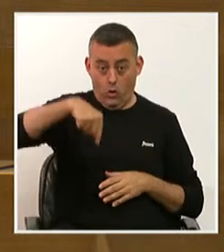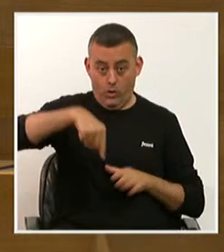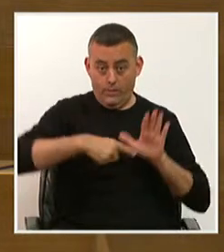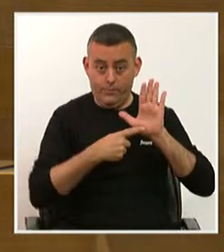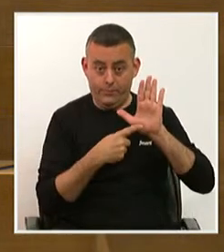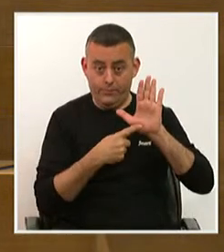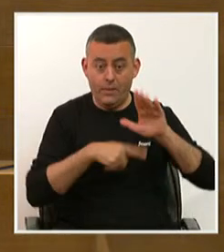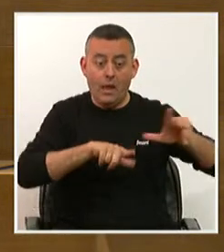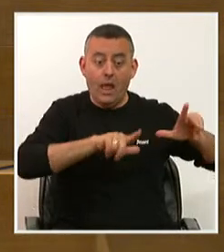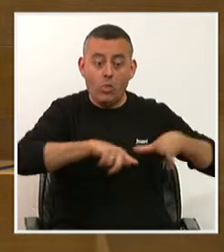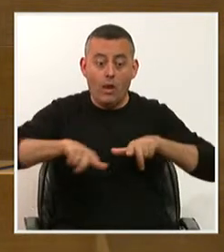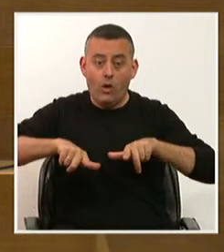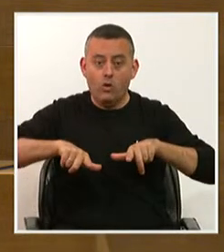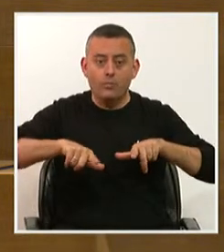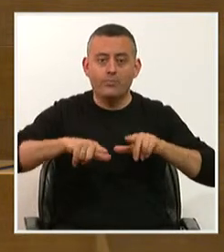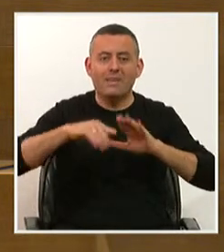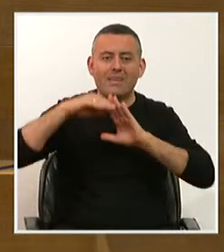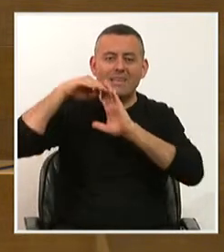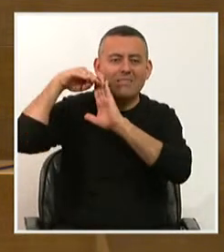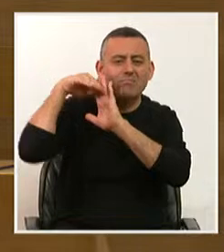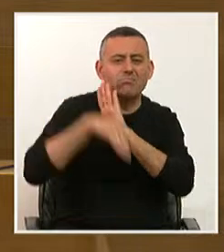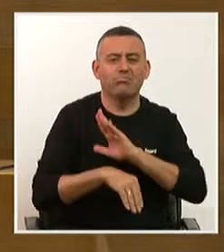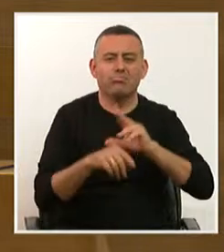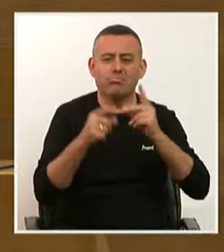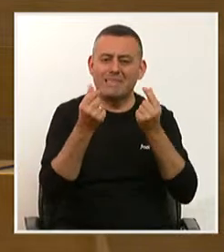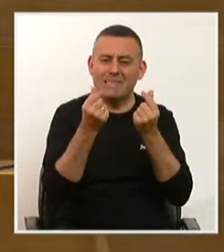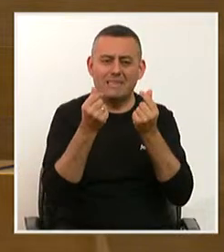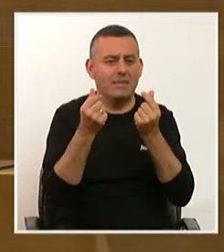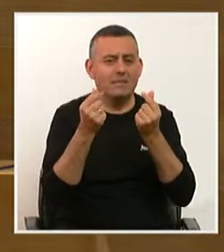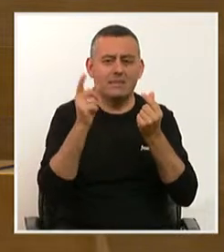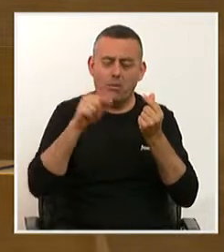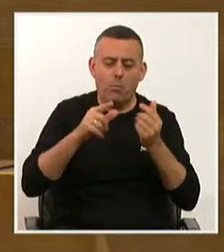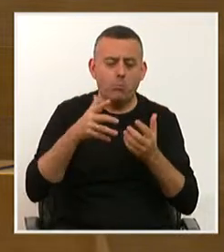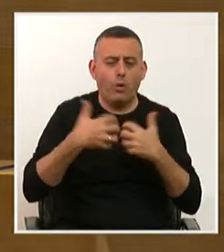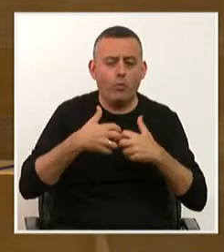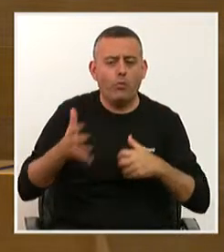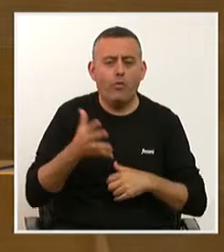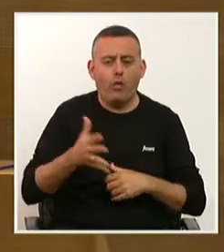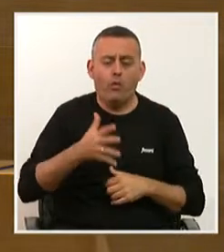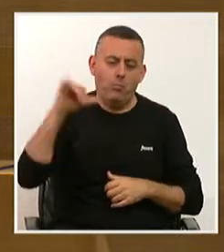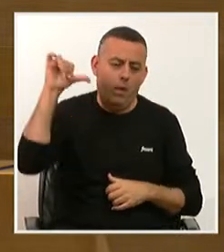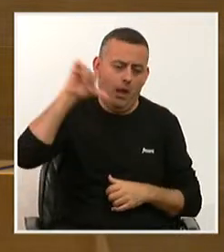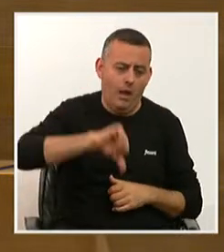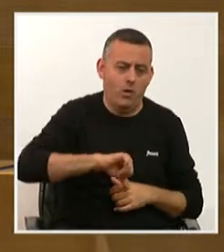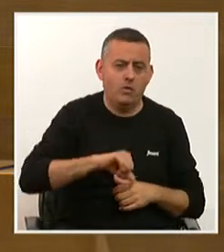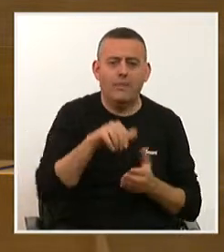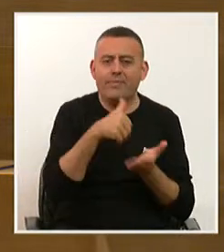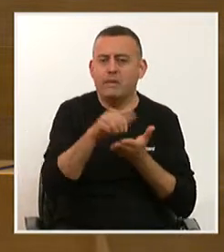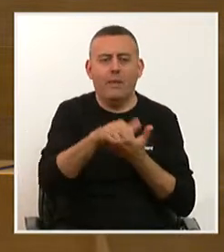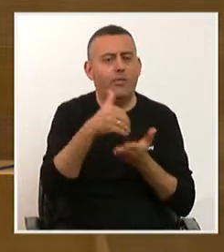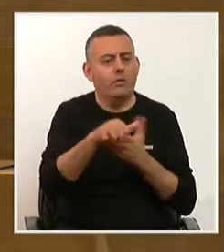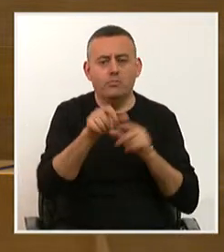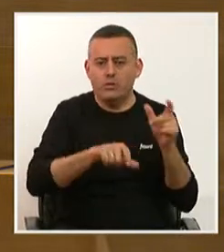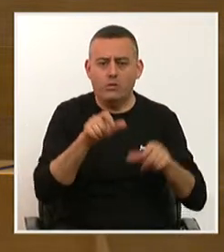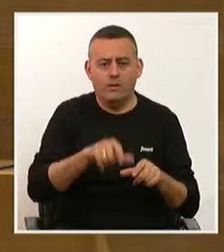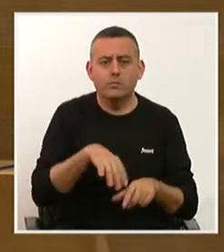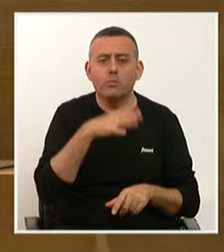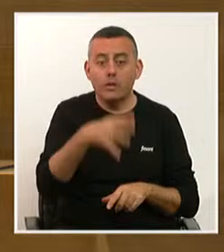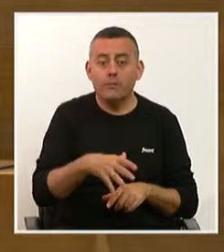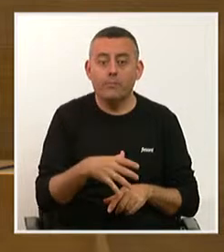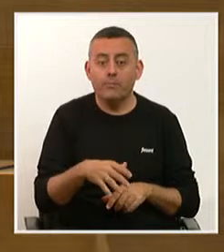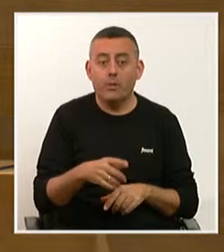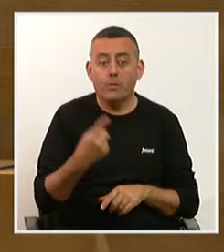intensifica su crisis más despidos y producción por los suelos imagino que será producto del mes que llevamos de